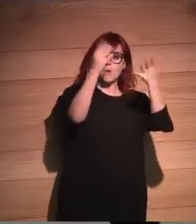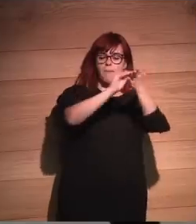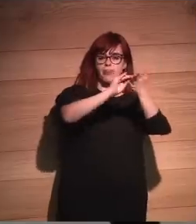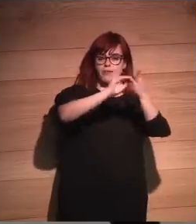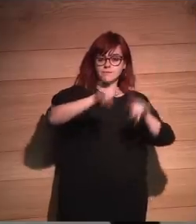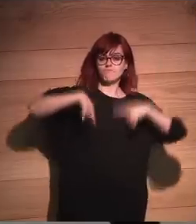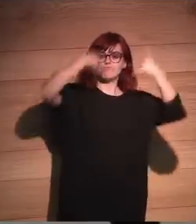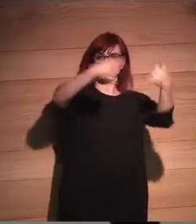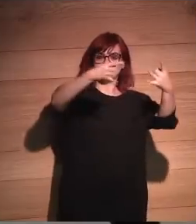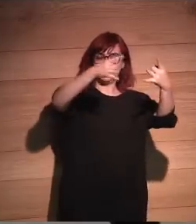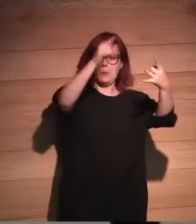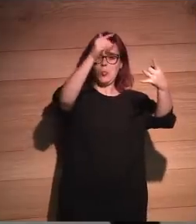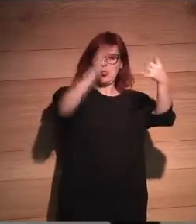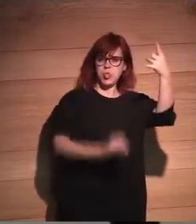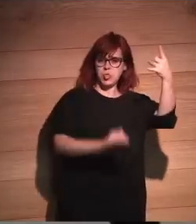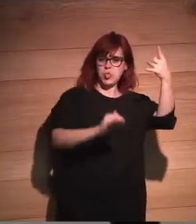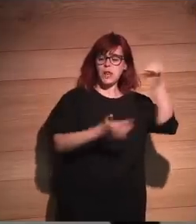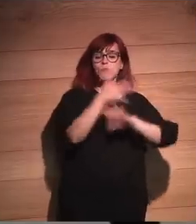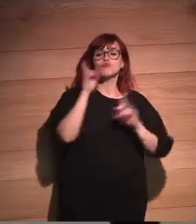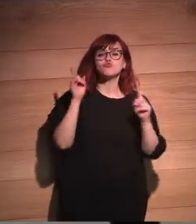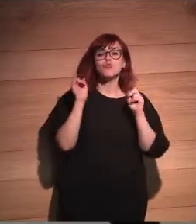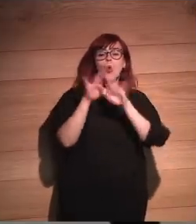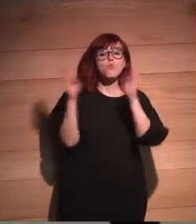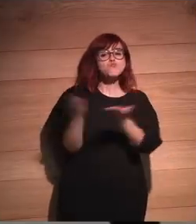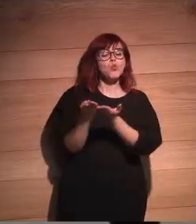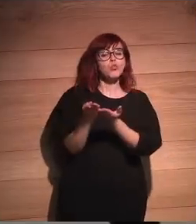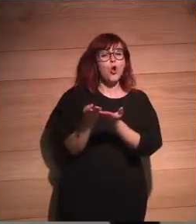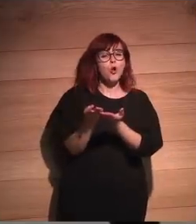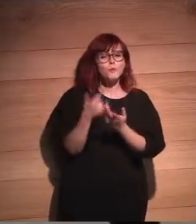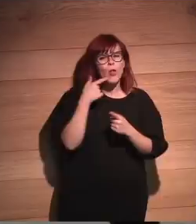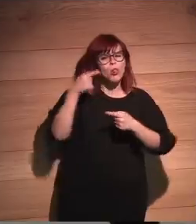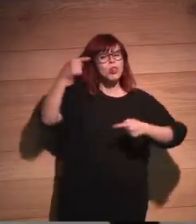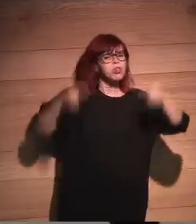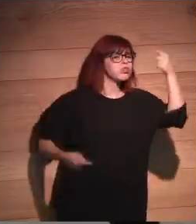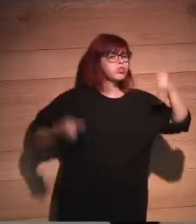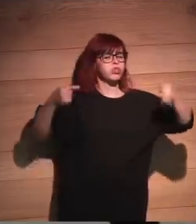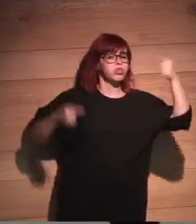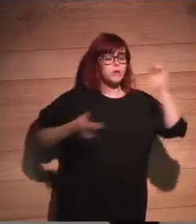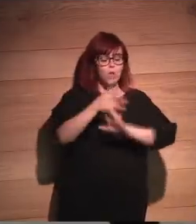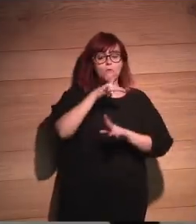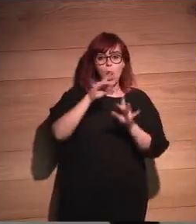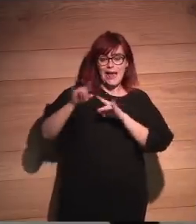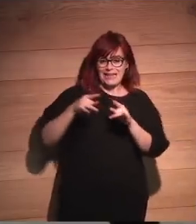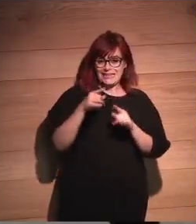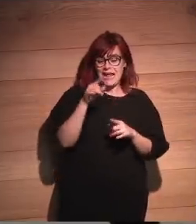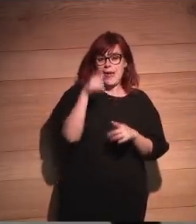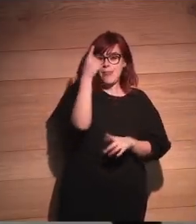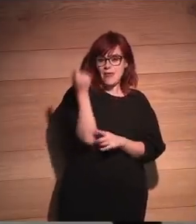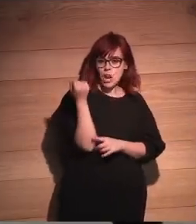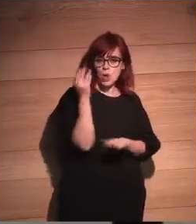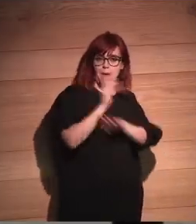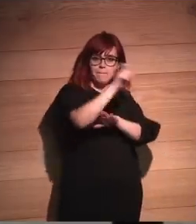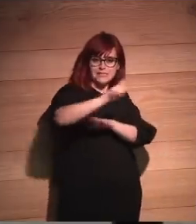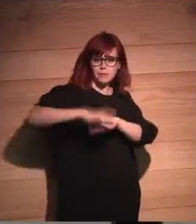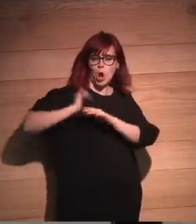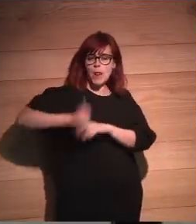diferencia de renta per cápita. Solo hay un lugar en el mundo con tanta diferencia de renta per cápita, tanta